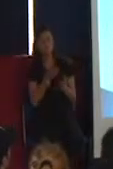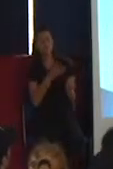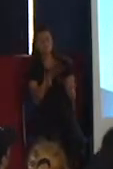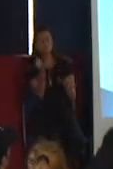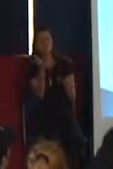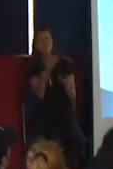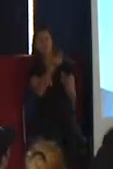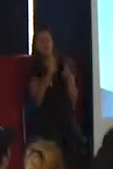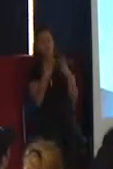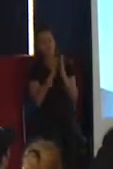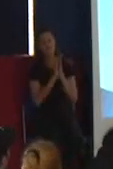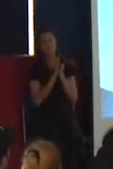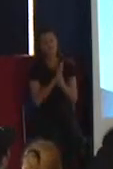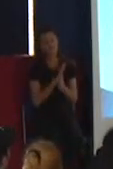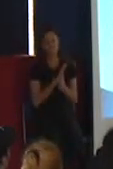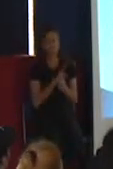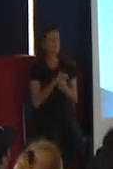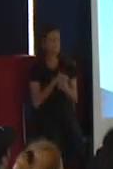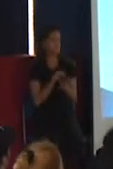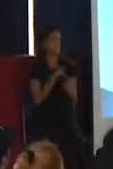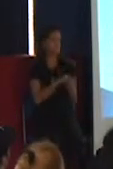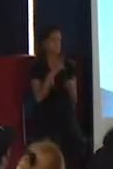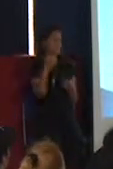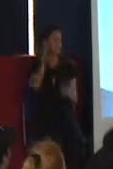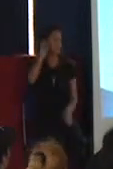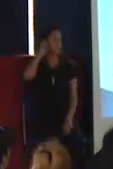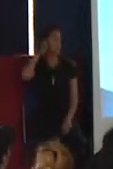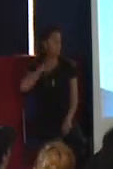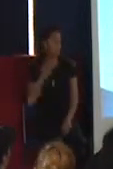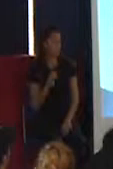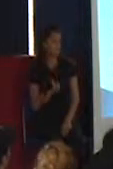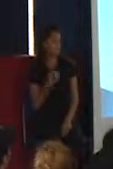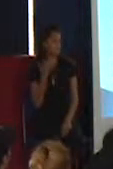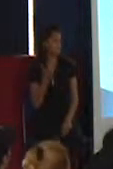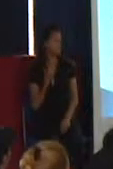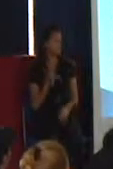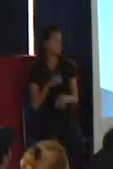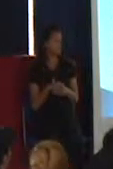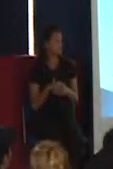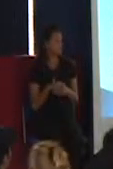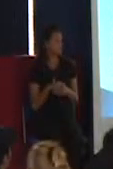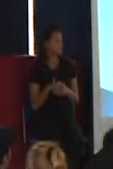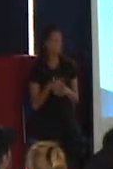Sí, claro, ahí es donde encontramos el teléfono roto, desafortunadamente.